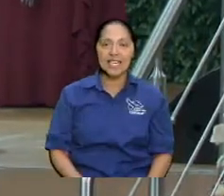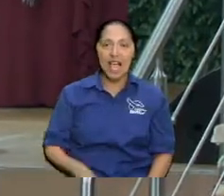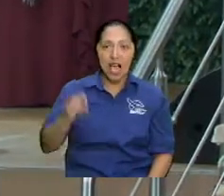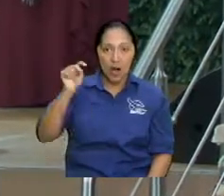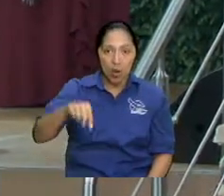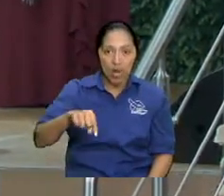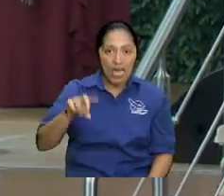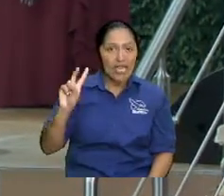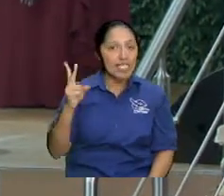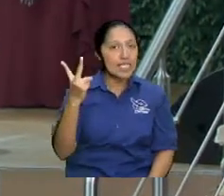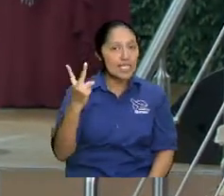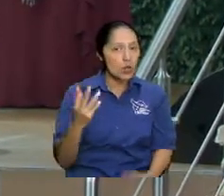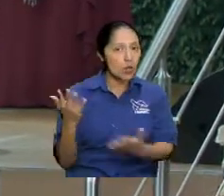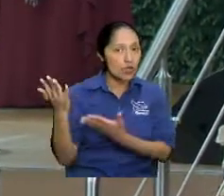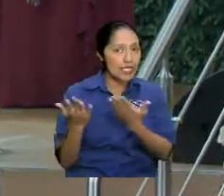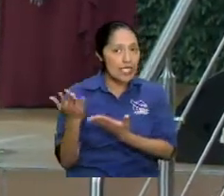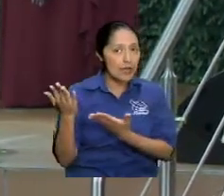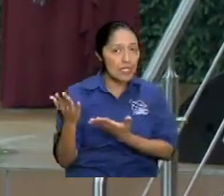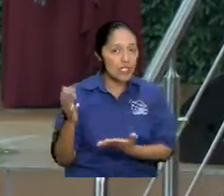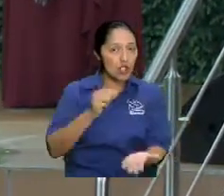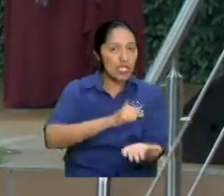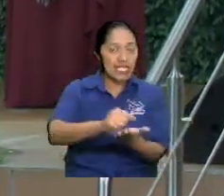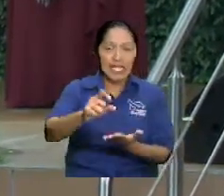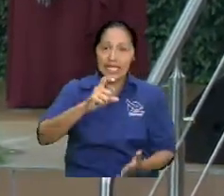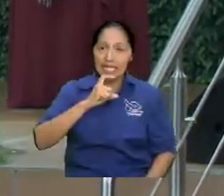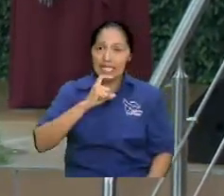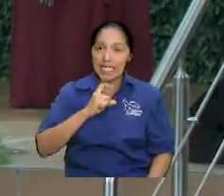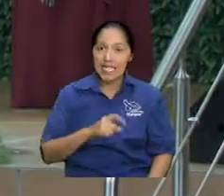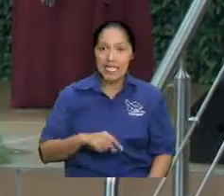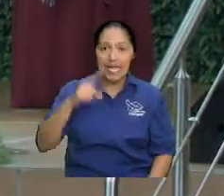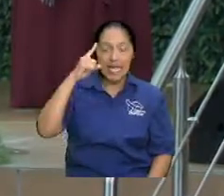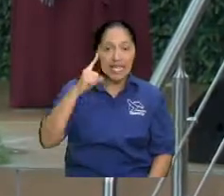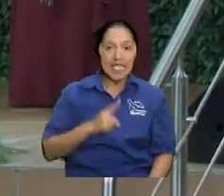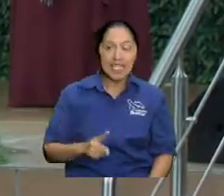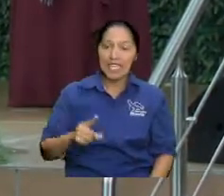servicio de Santa Cena del día domingo,